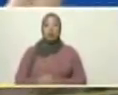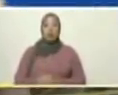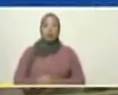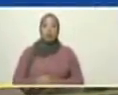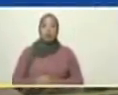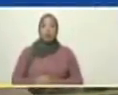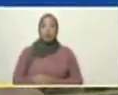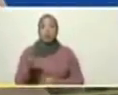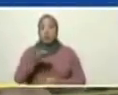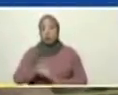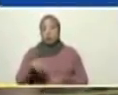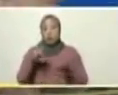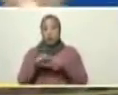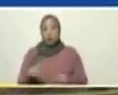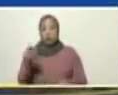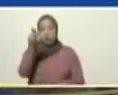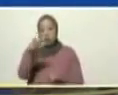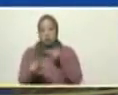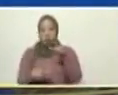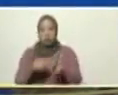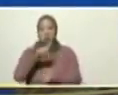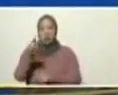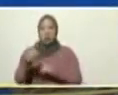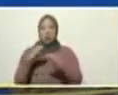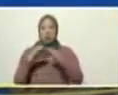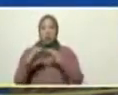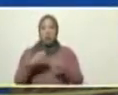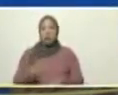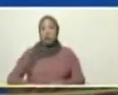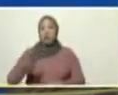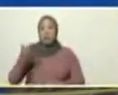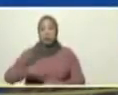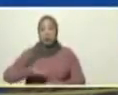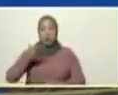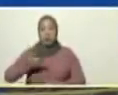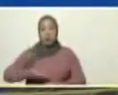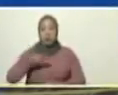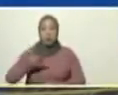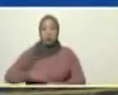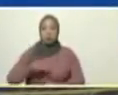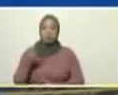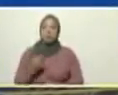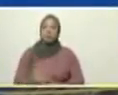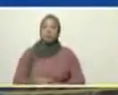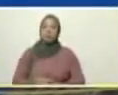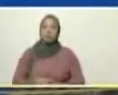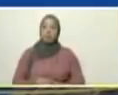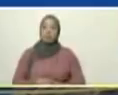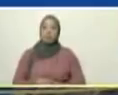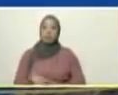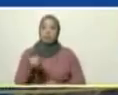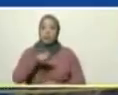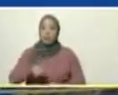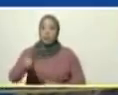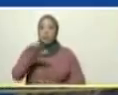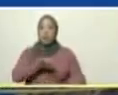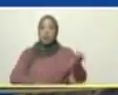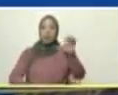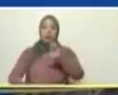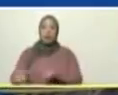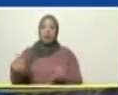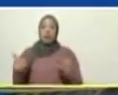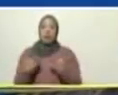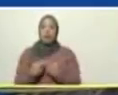era el edificio, también fue un centro de conspiración importante, porque de ese laboratorio de la CIA en